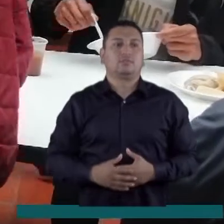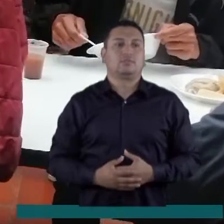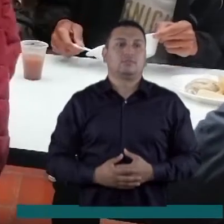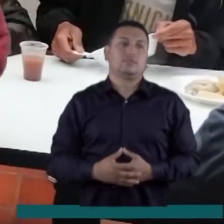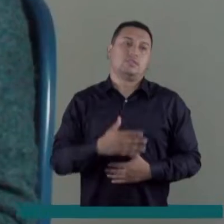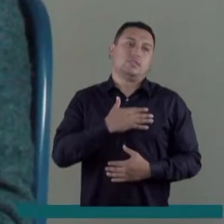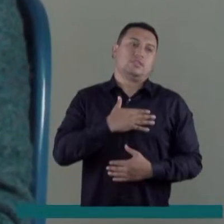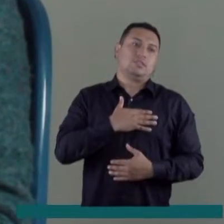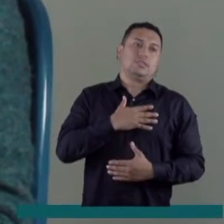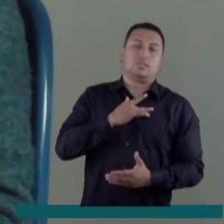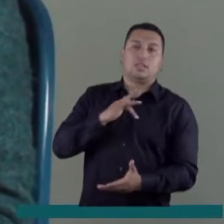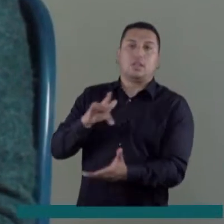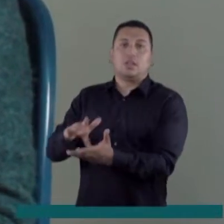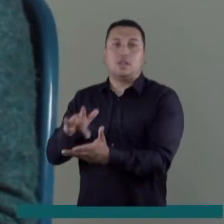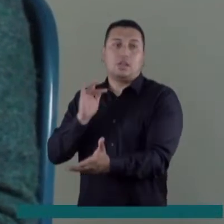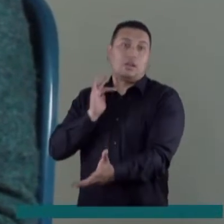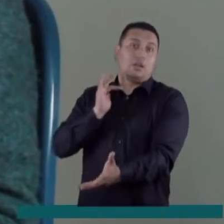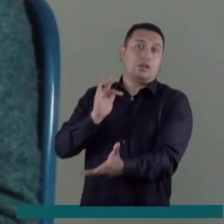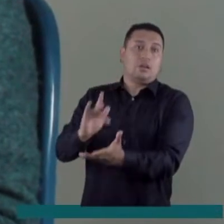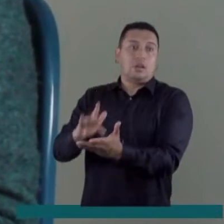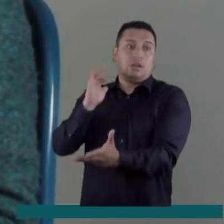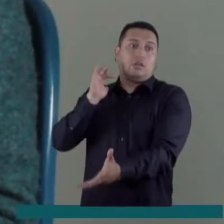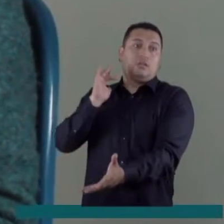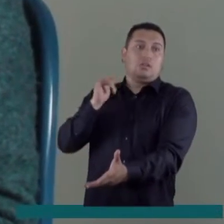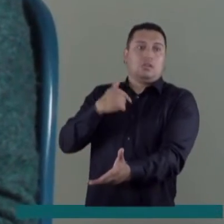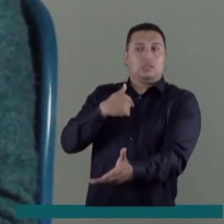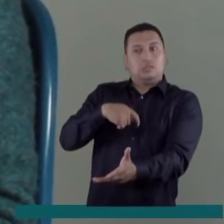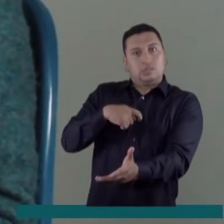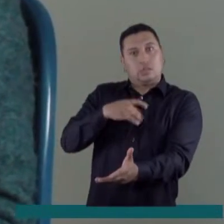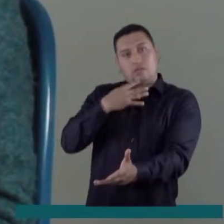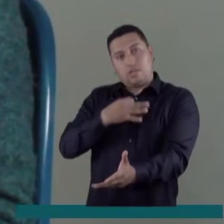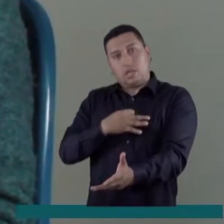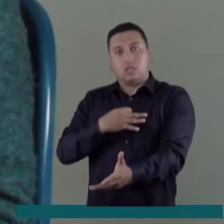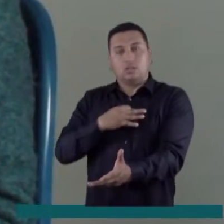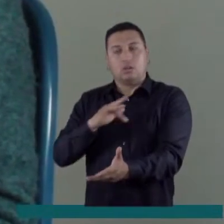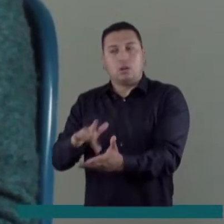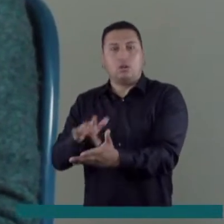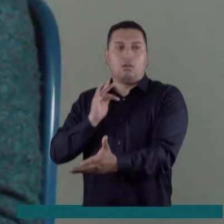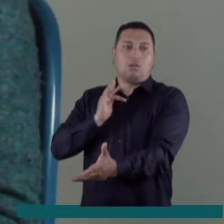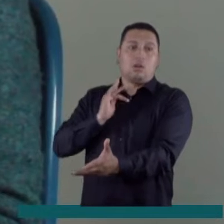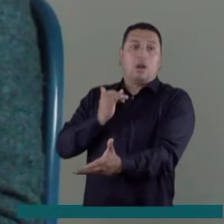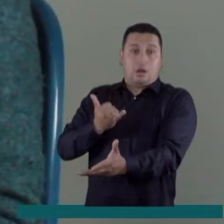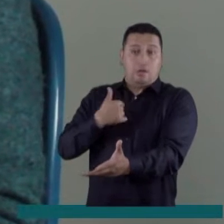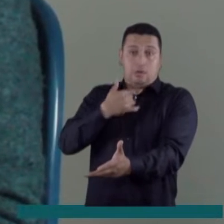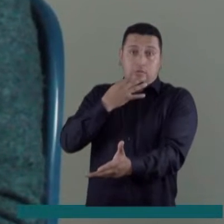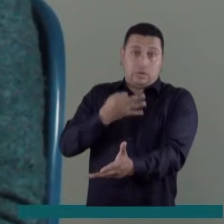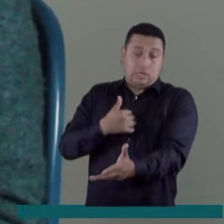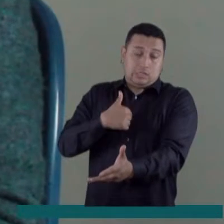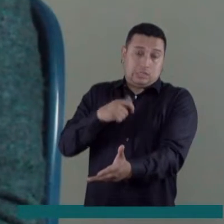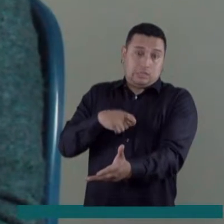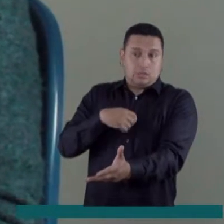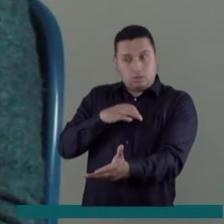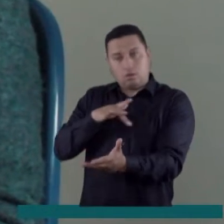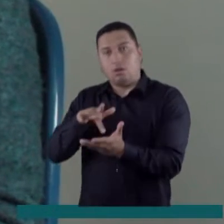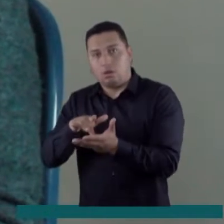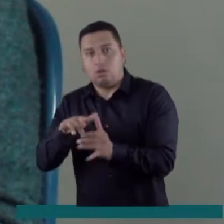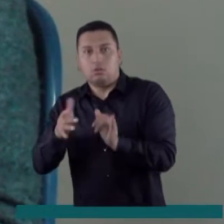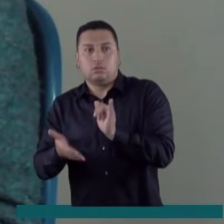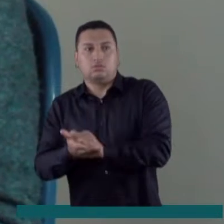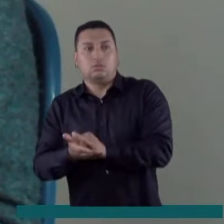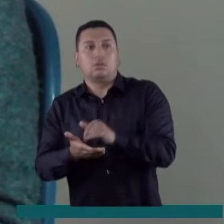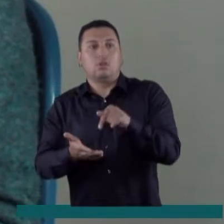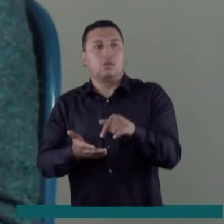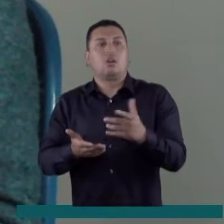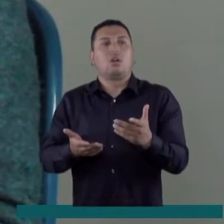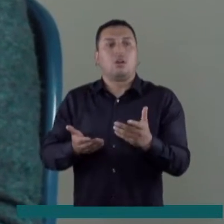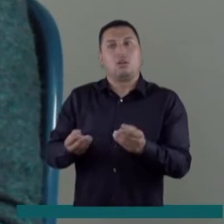del día Ay fallecido inconstante pues cada uno lo necesita realmente Pues en esta ocasión Pues lo necesite realmente